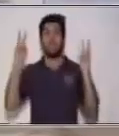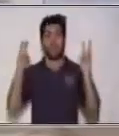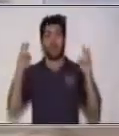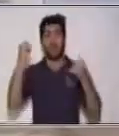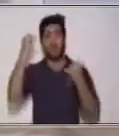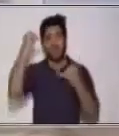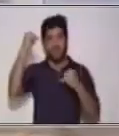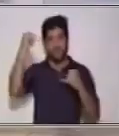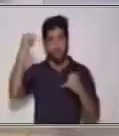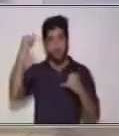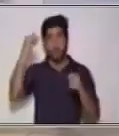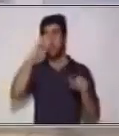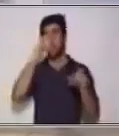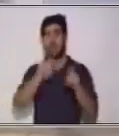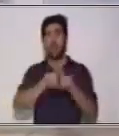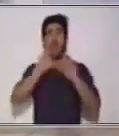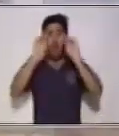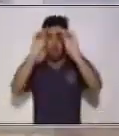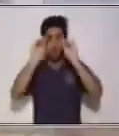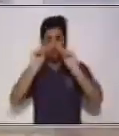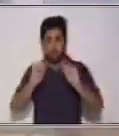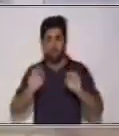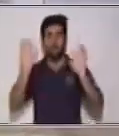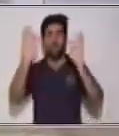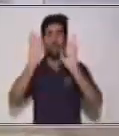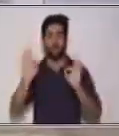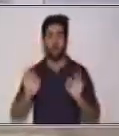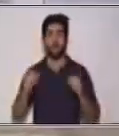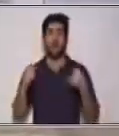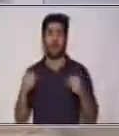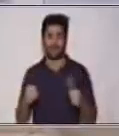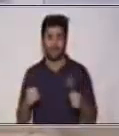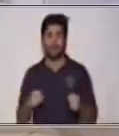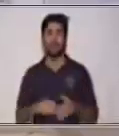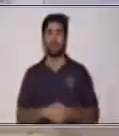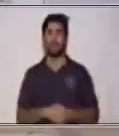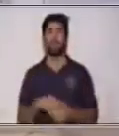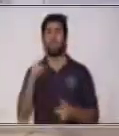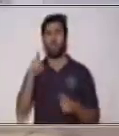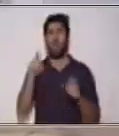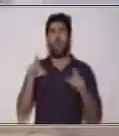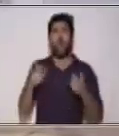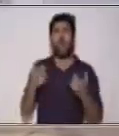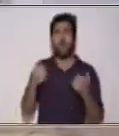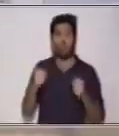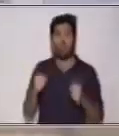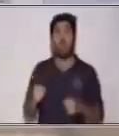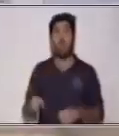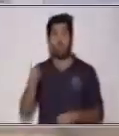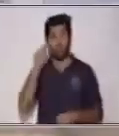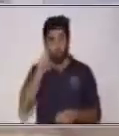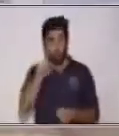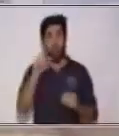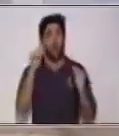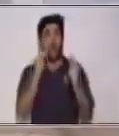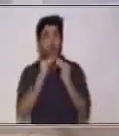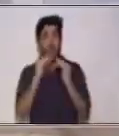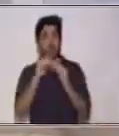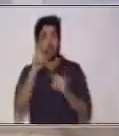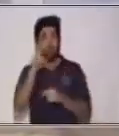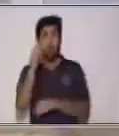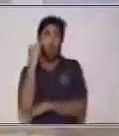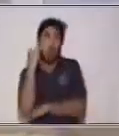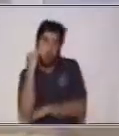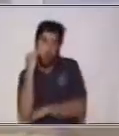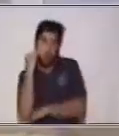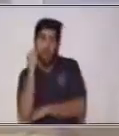informe y sus partes. Pero ¿cómo lo va a poner en práctica? Entonces, en casita, tú que estás ahí bien